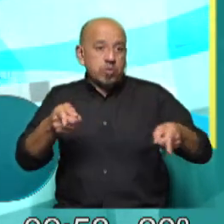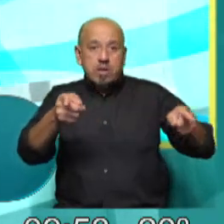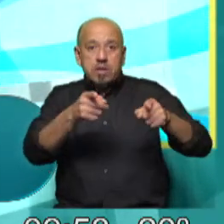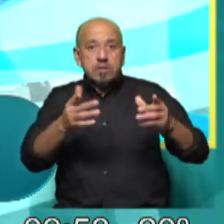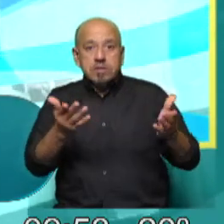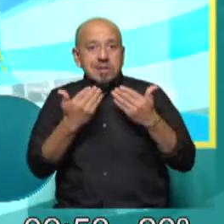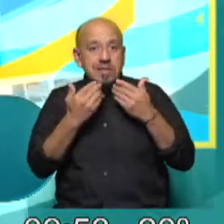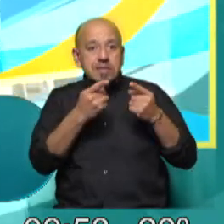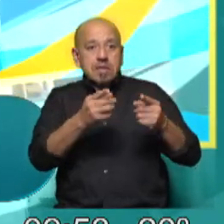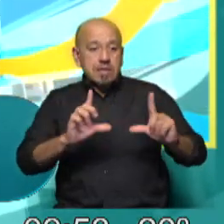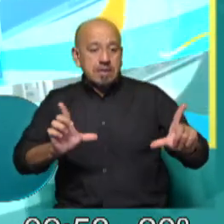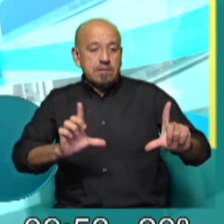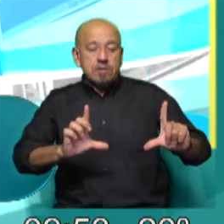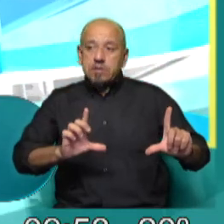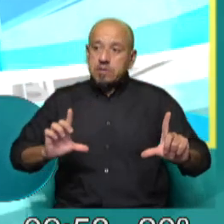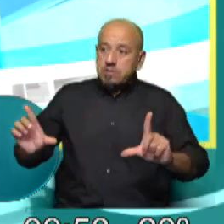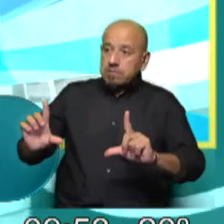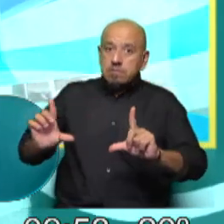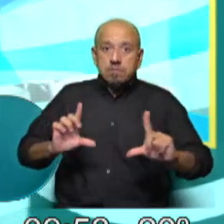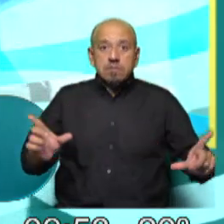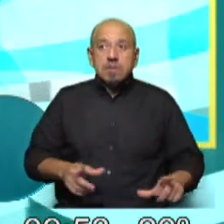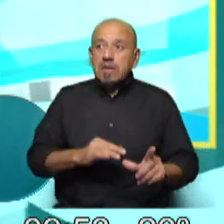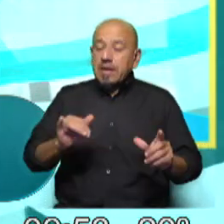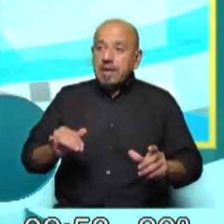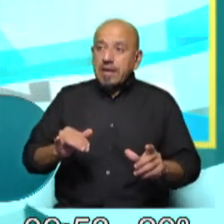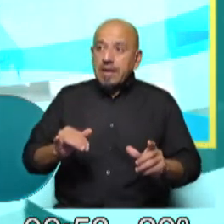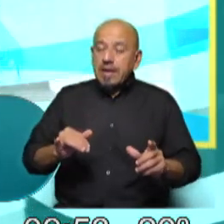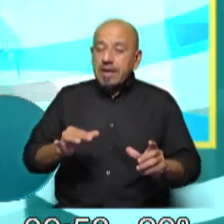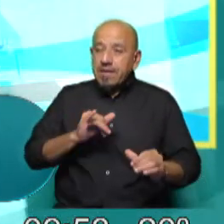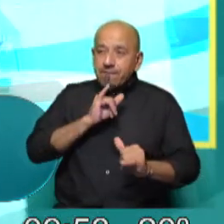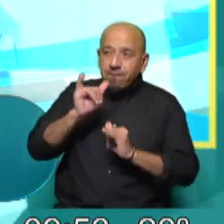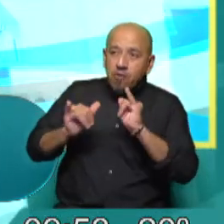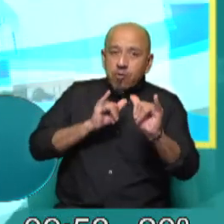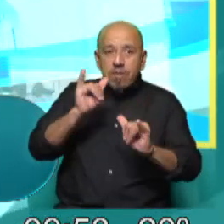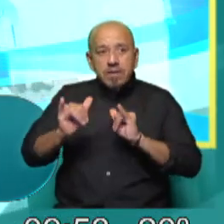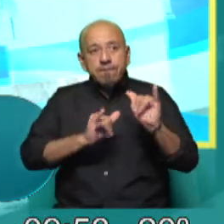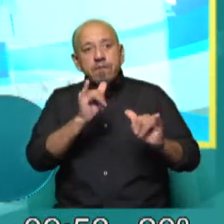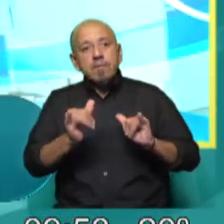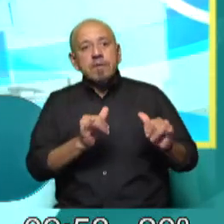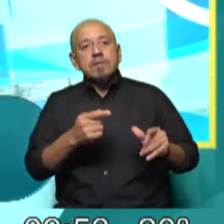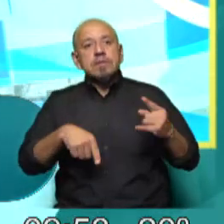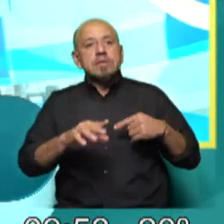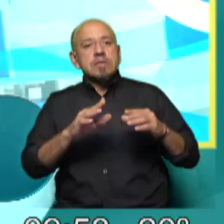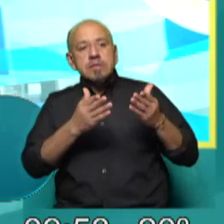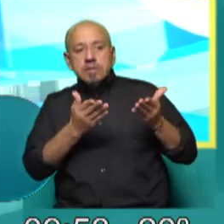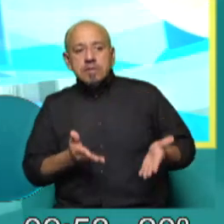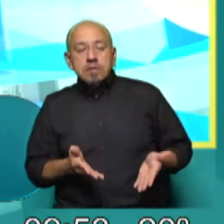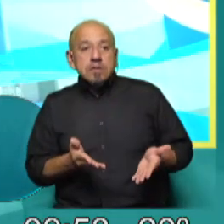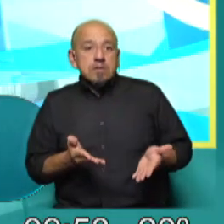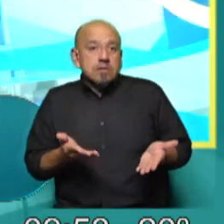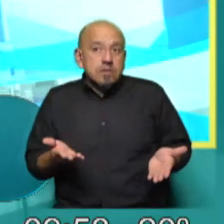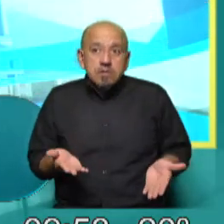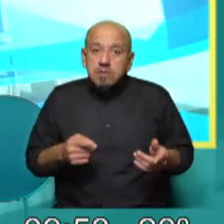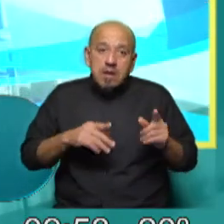los medios de comunicación que informan, claro. Informan y nutren de disciplinas que quizás no